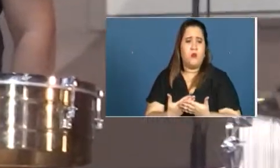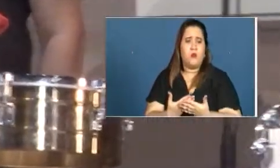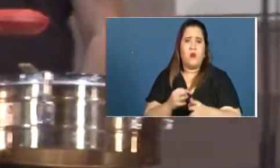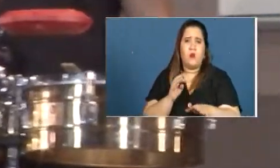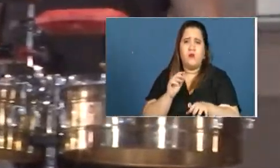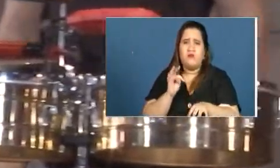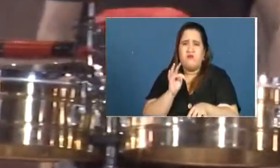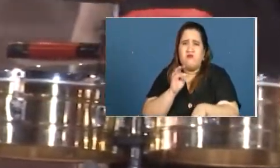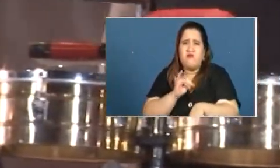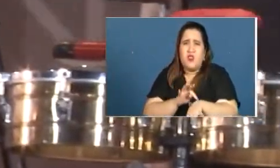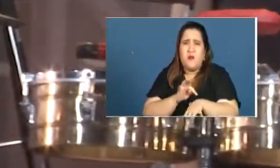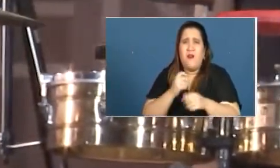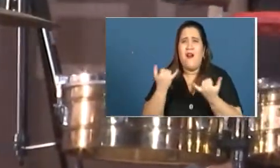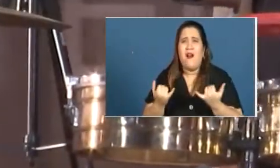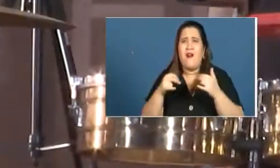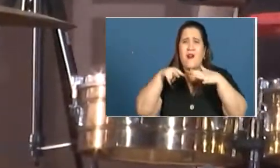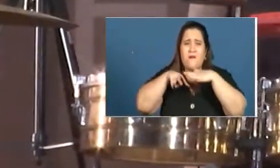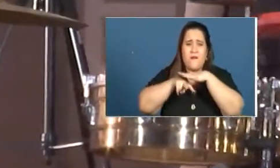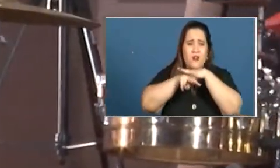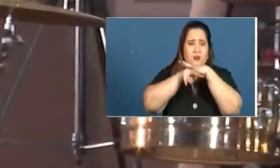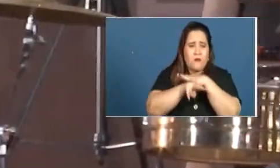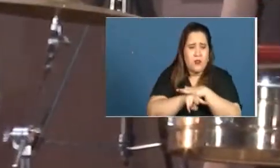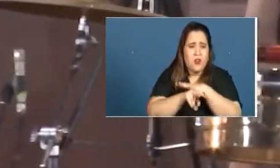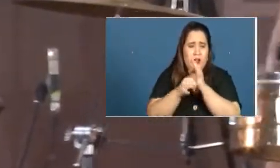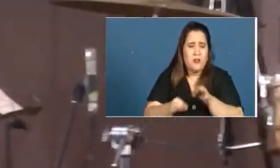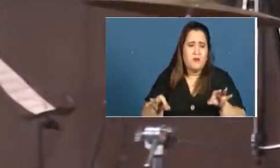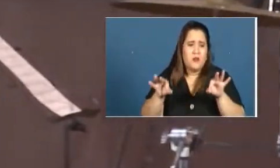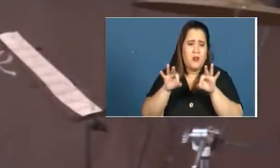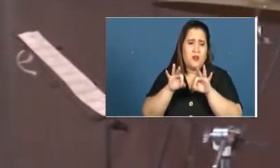son virtuales, también hay que reducir